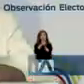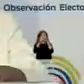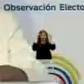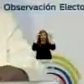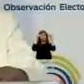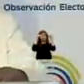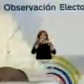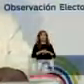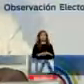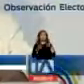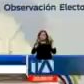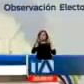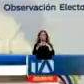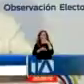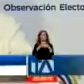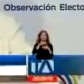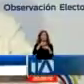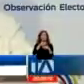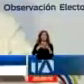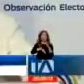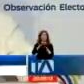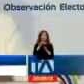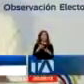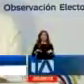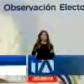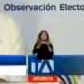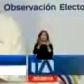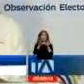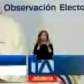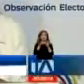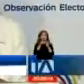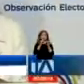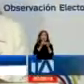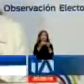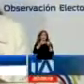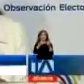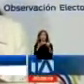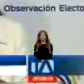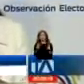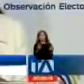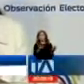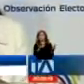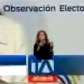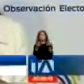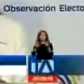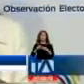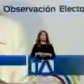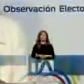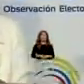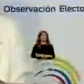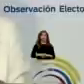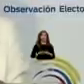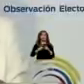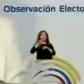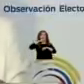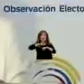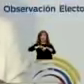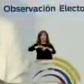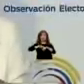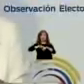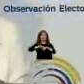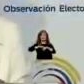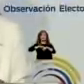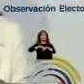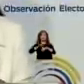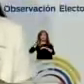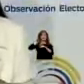trata de un proceso electoral sin precedentes por el número de candidatos, pero además porque por primera vez se